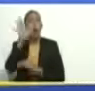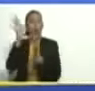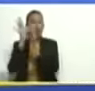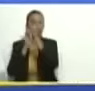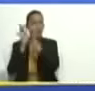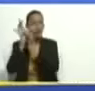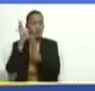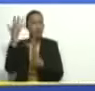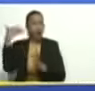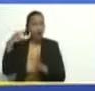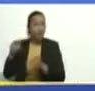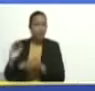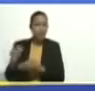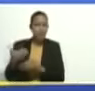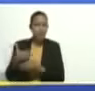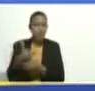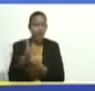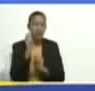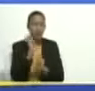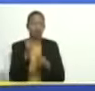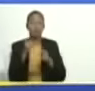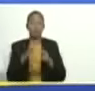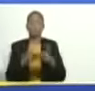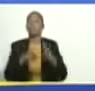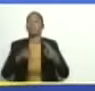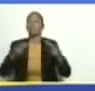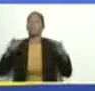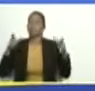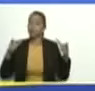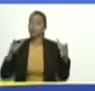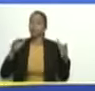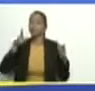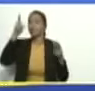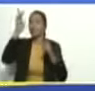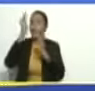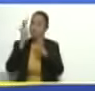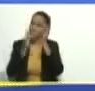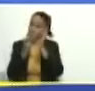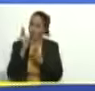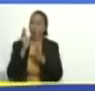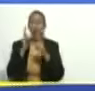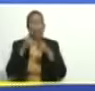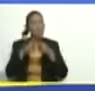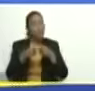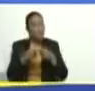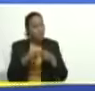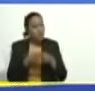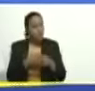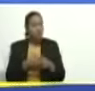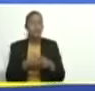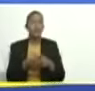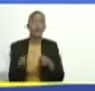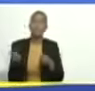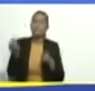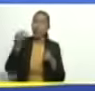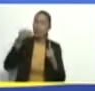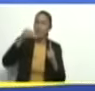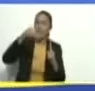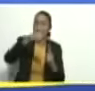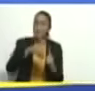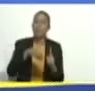Y el pueblo multiplica con la misma fuerza de Cristo, los poderes creadores del pueblo de Cristo, multiplica los recursos.